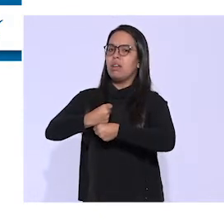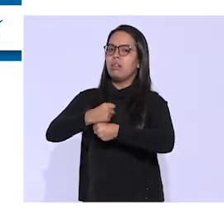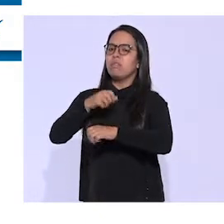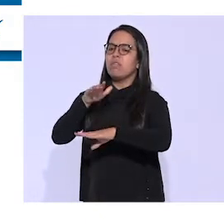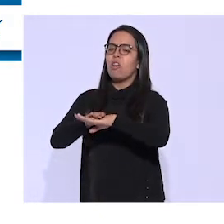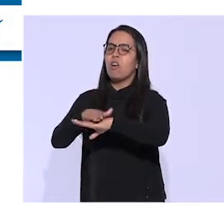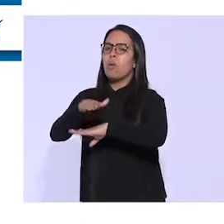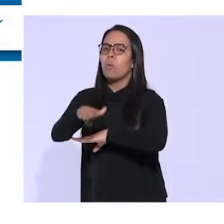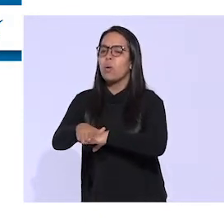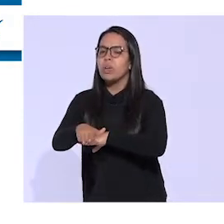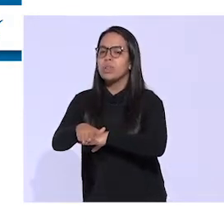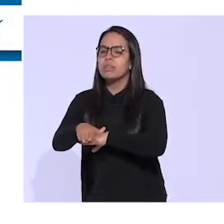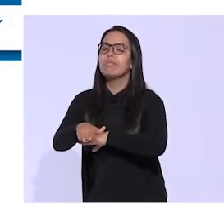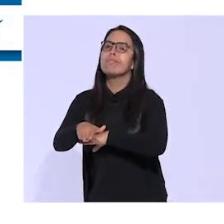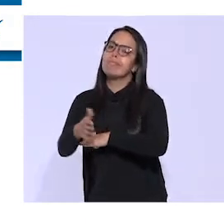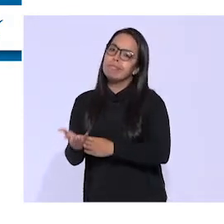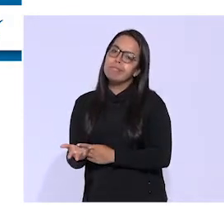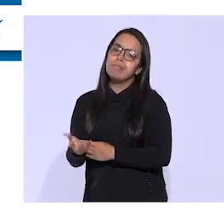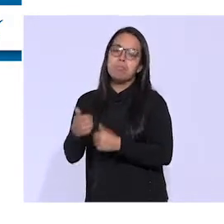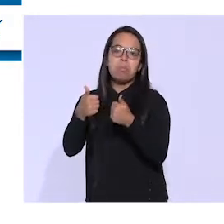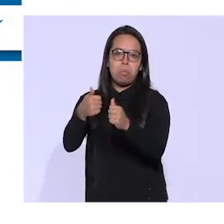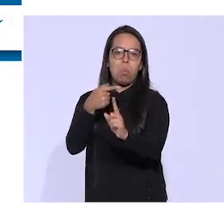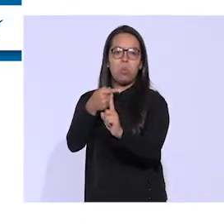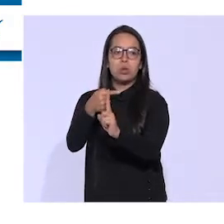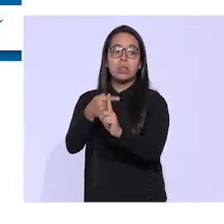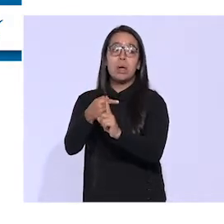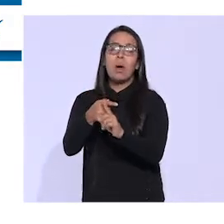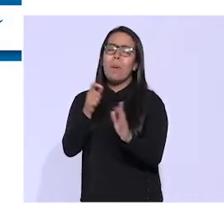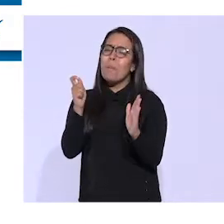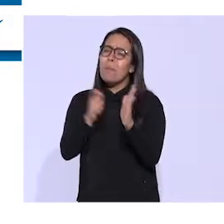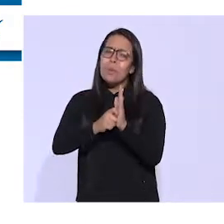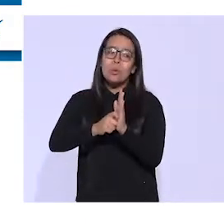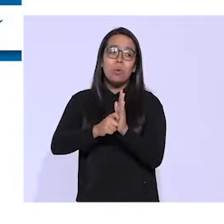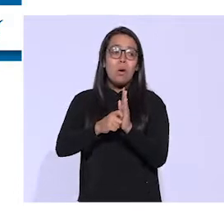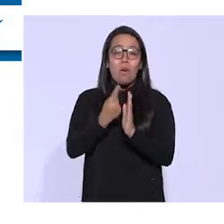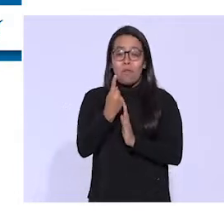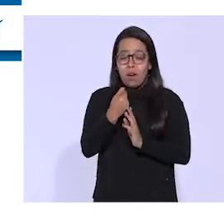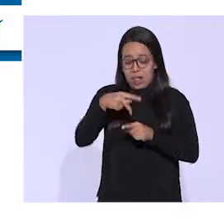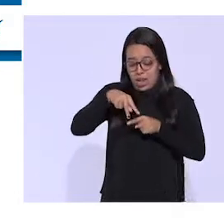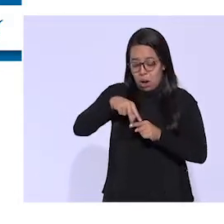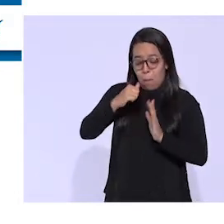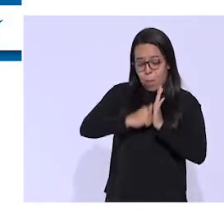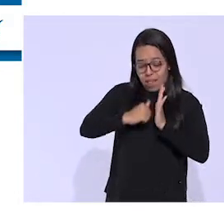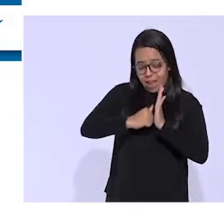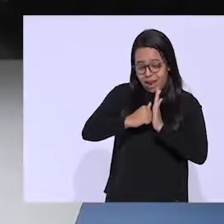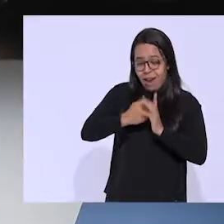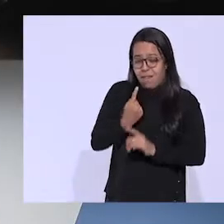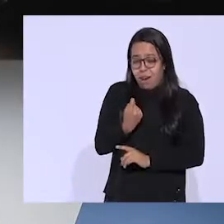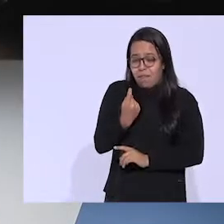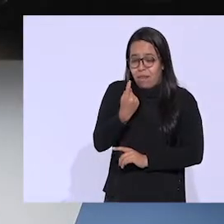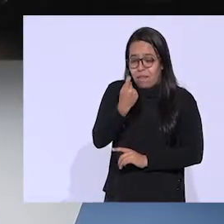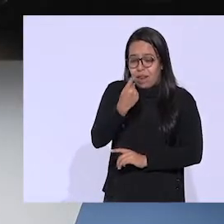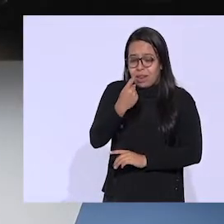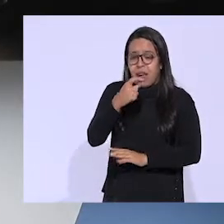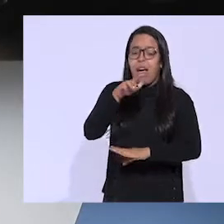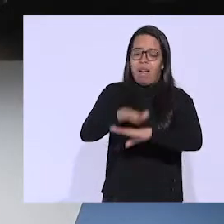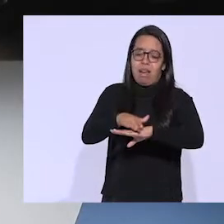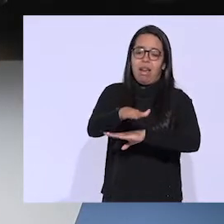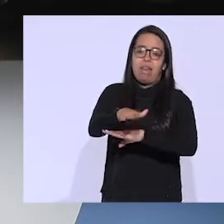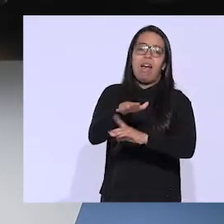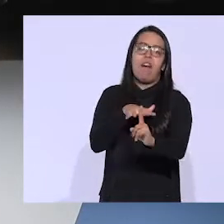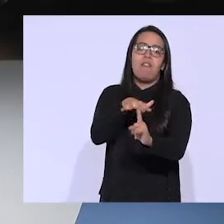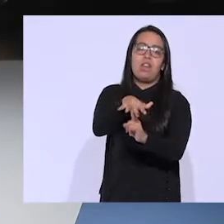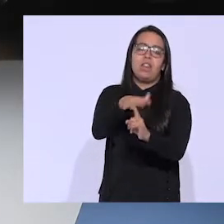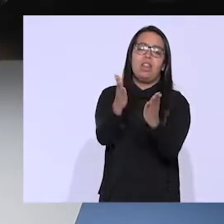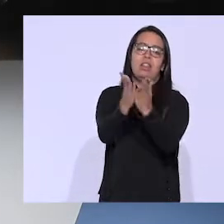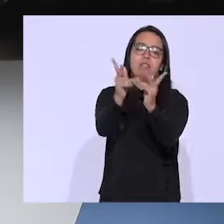es que la falta de material educativo impacta de manera muy negativa en el rendimiento de los alumnos. Y me vas a permitir que